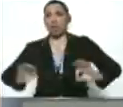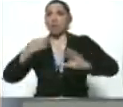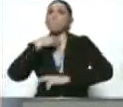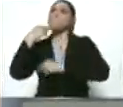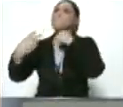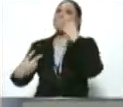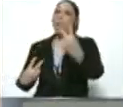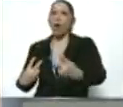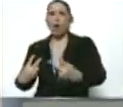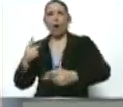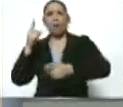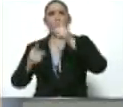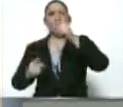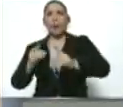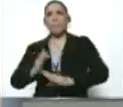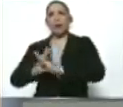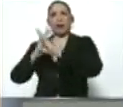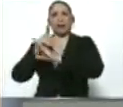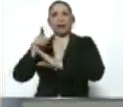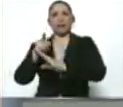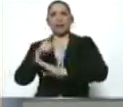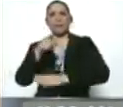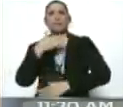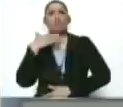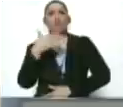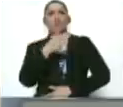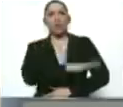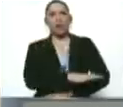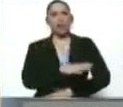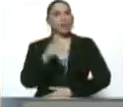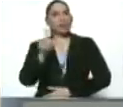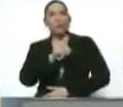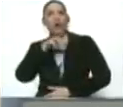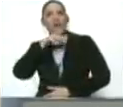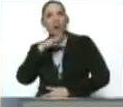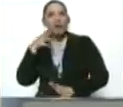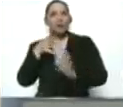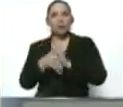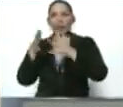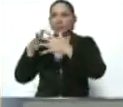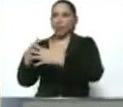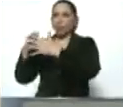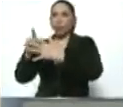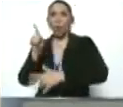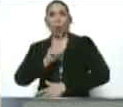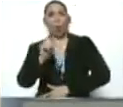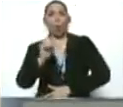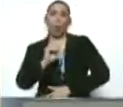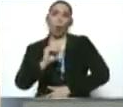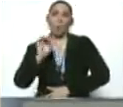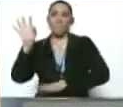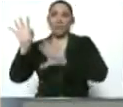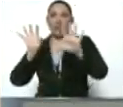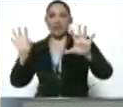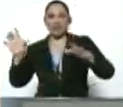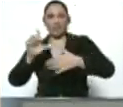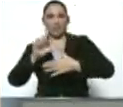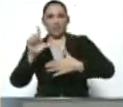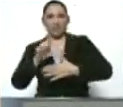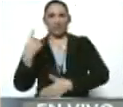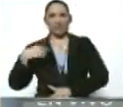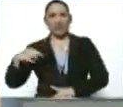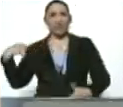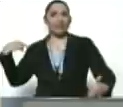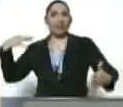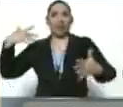esa masacre. Para no hablar del propio Estados Unidos de América, para no hablar de países de América Latina que ya sabemos tienen esa